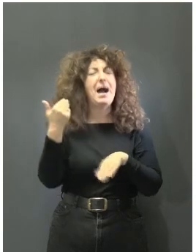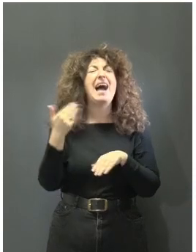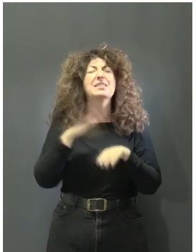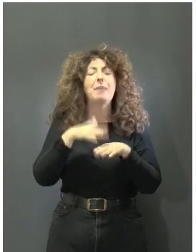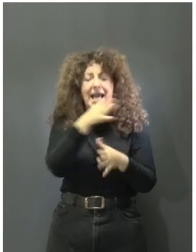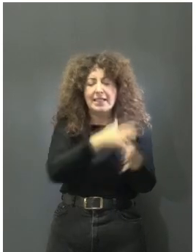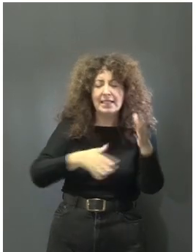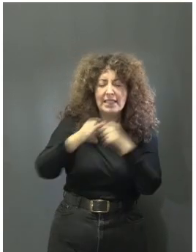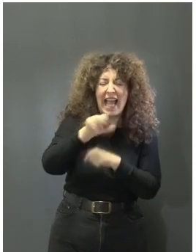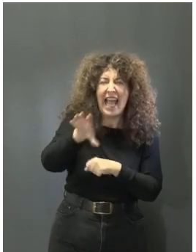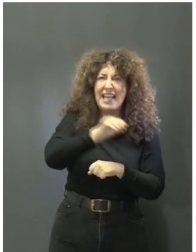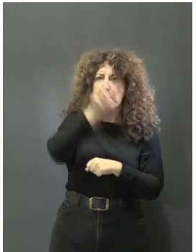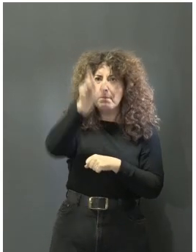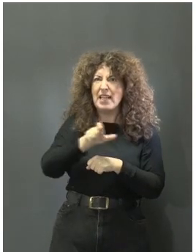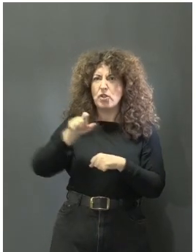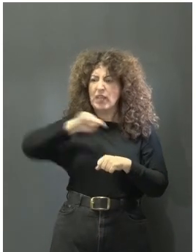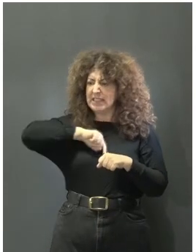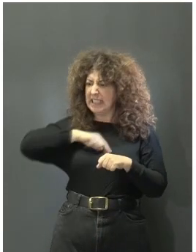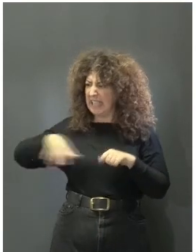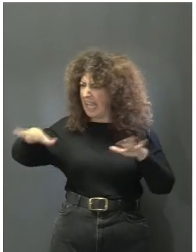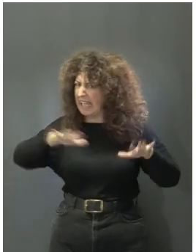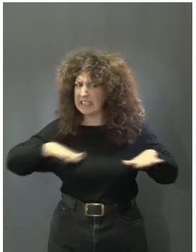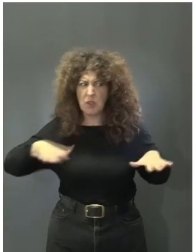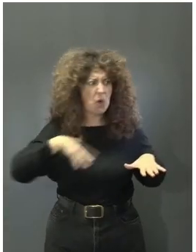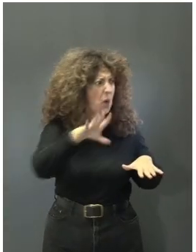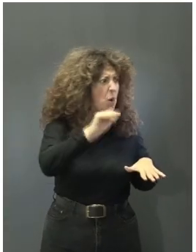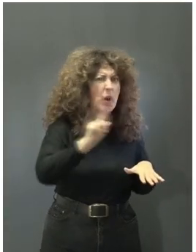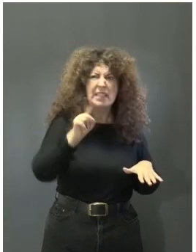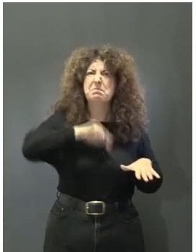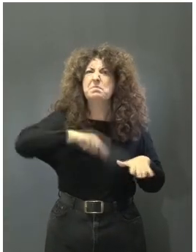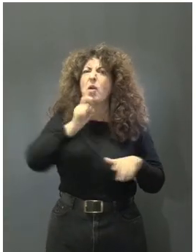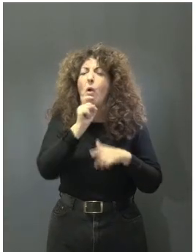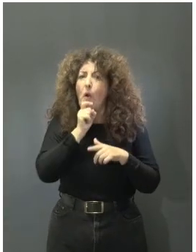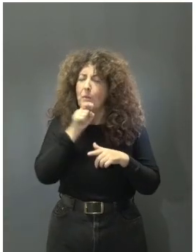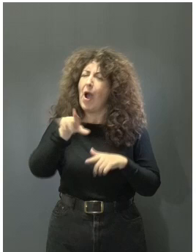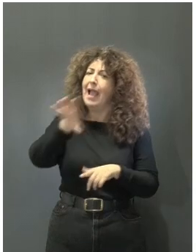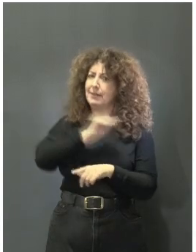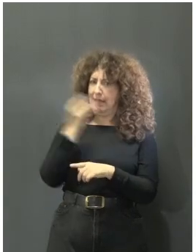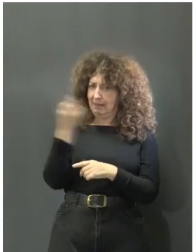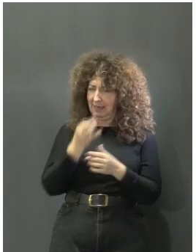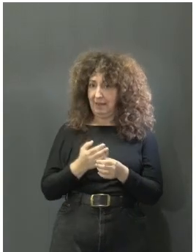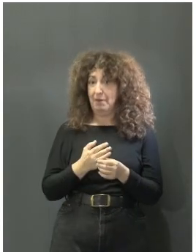a una persona cuando está en un entorno que no comprende bien o que a